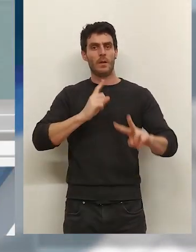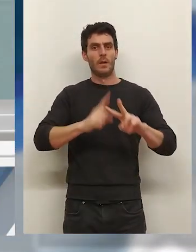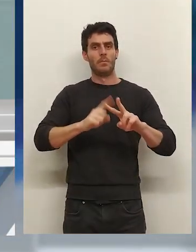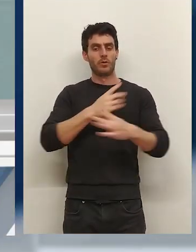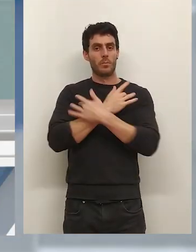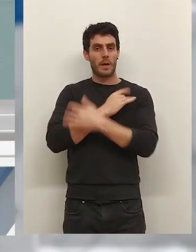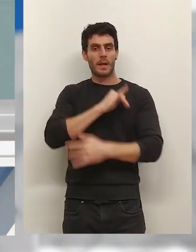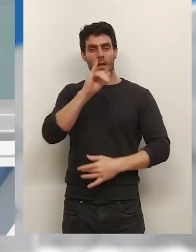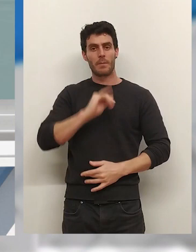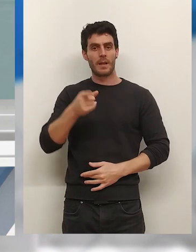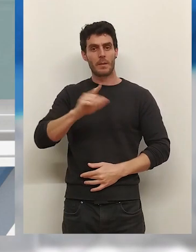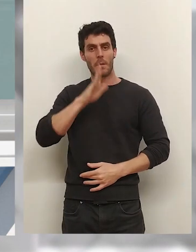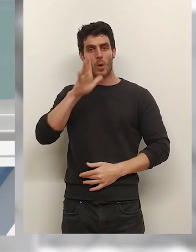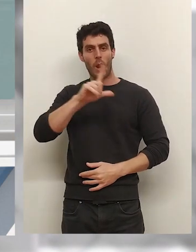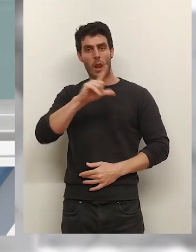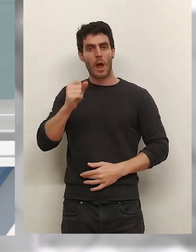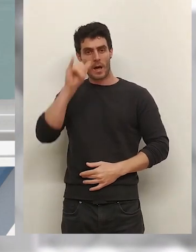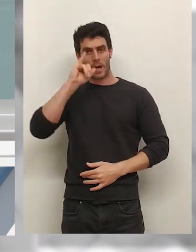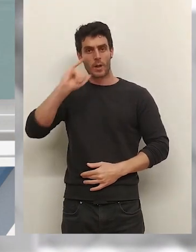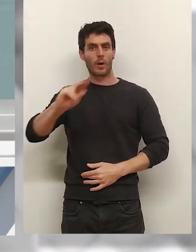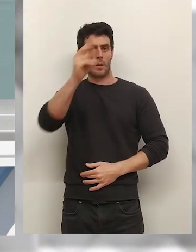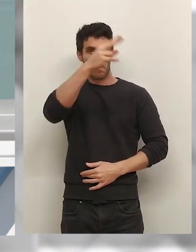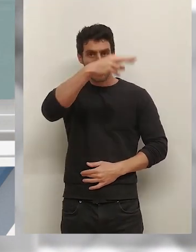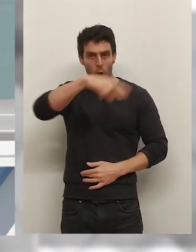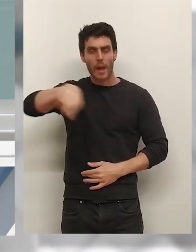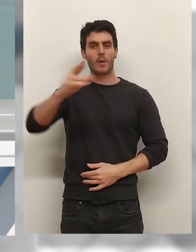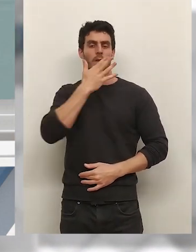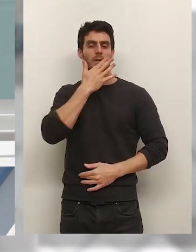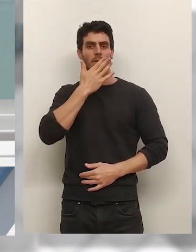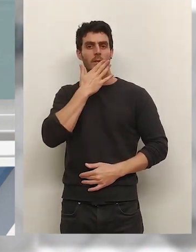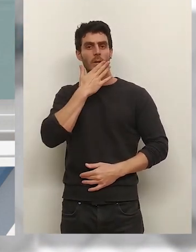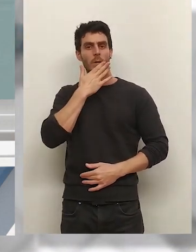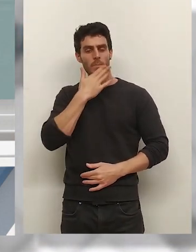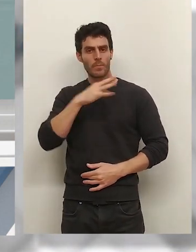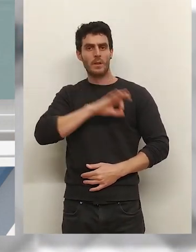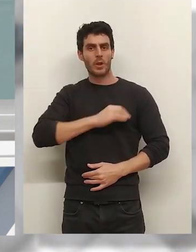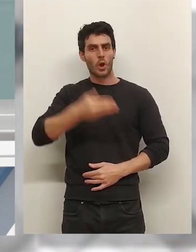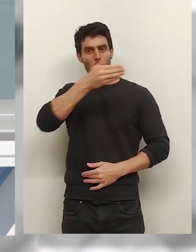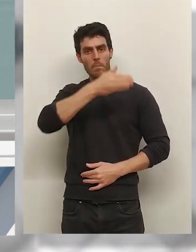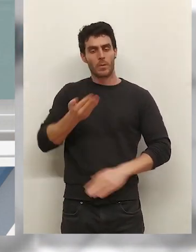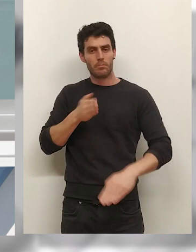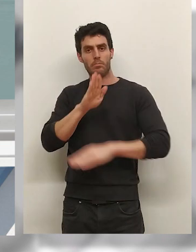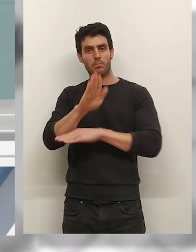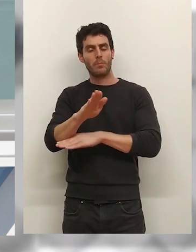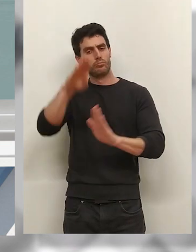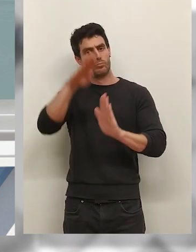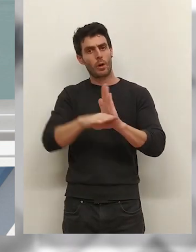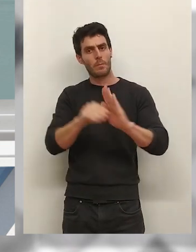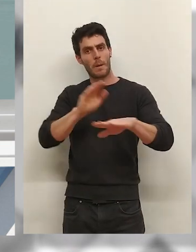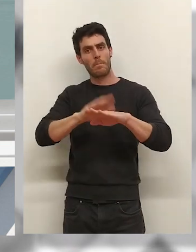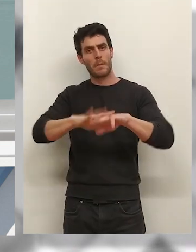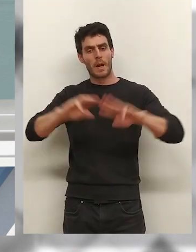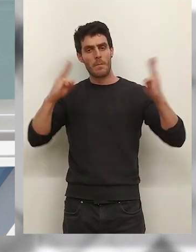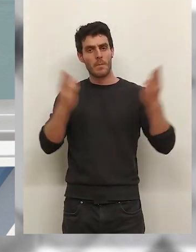Vox con María Jiménez y por La Rioja con su cabeza de lista Alberto Bretón también han mostrado su programa para poder acceder